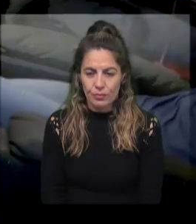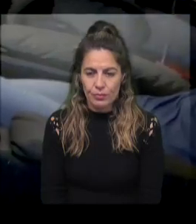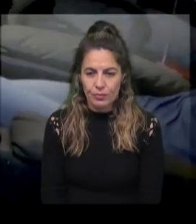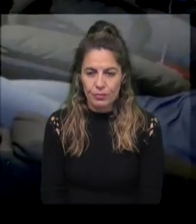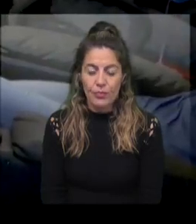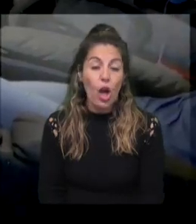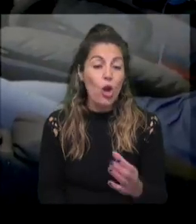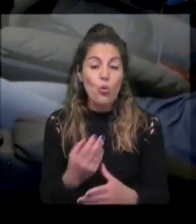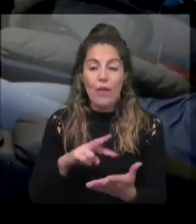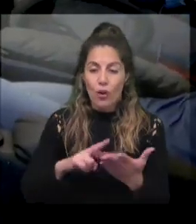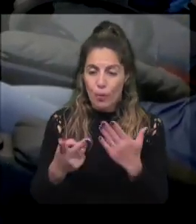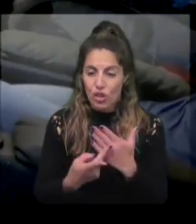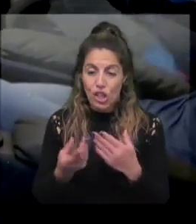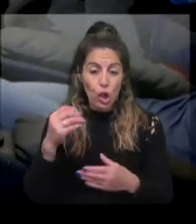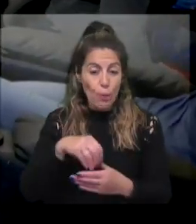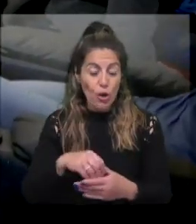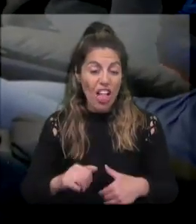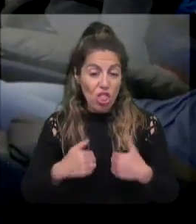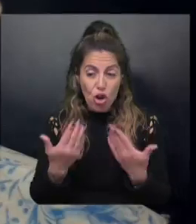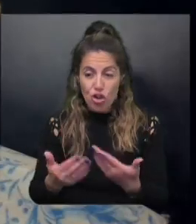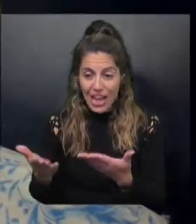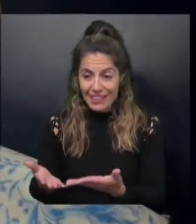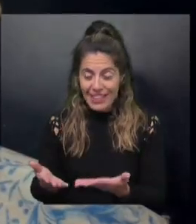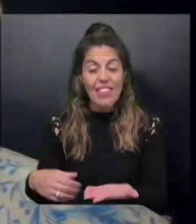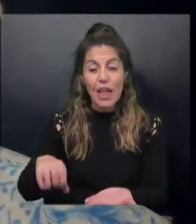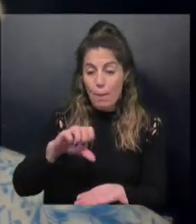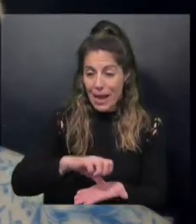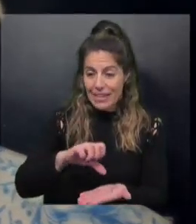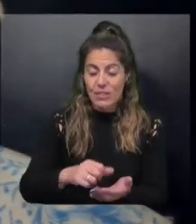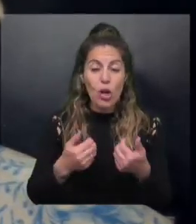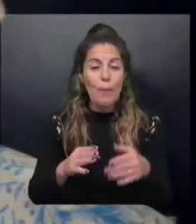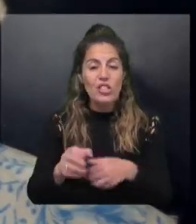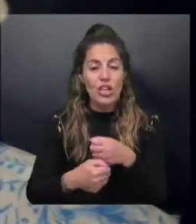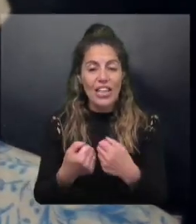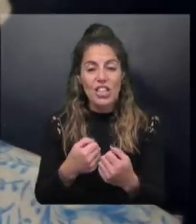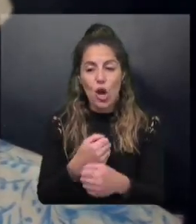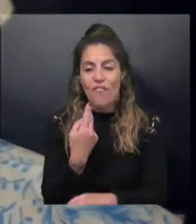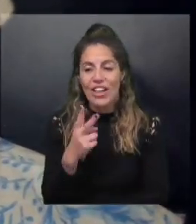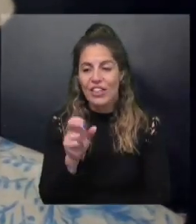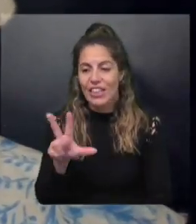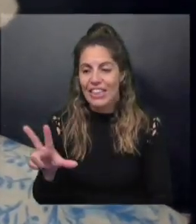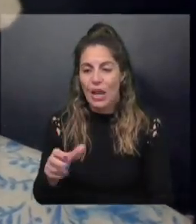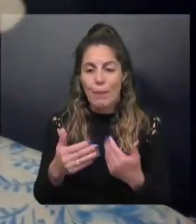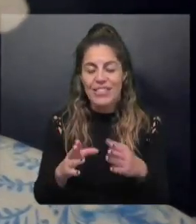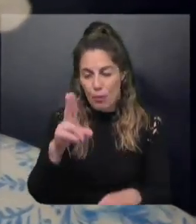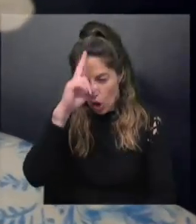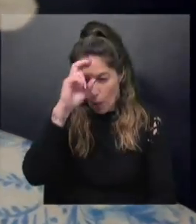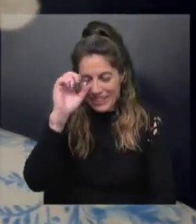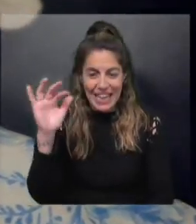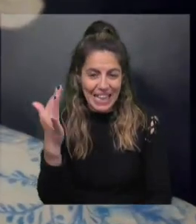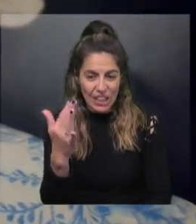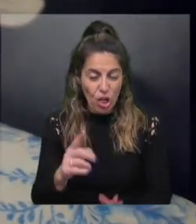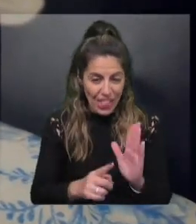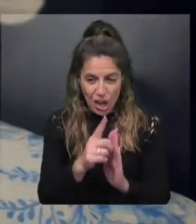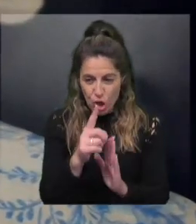Este nuevo proyecto involucra donantes de todo el país. A principio del 2023 empezamos trabajando con hospitales del interior, sobre todo del